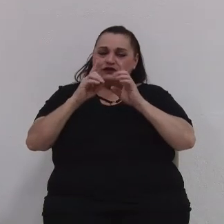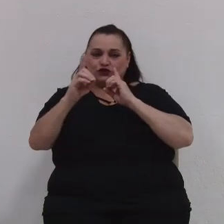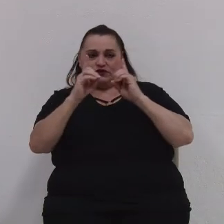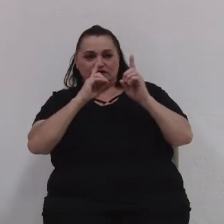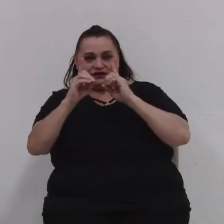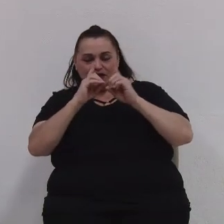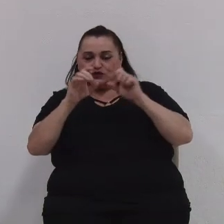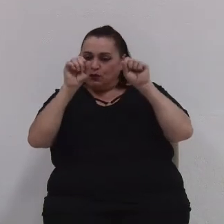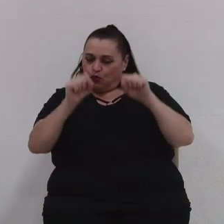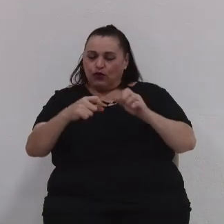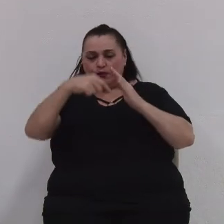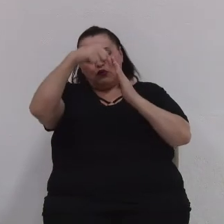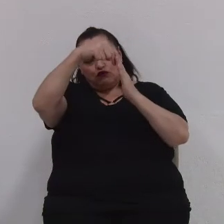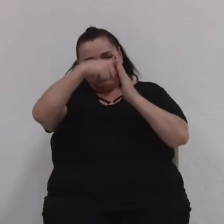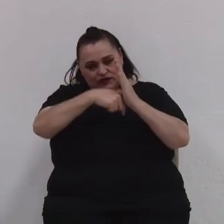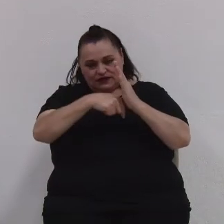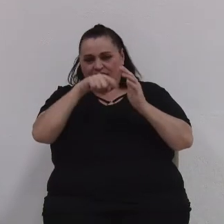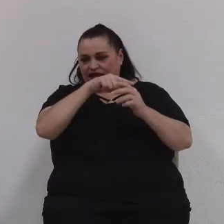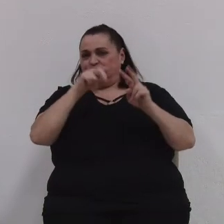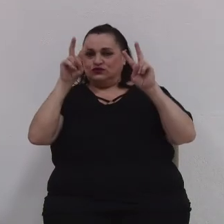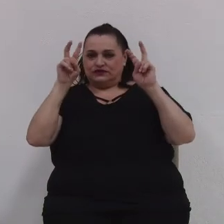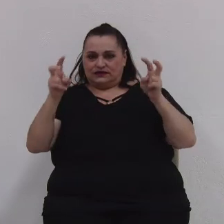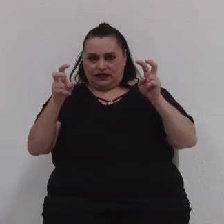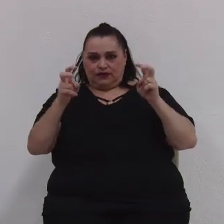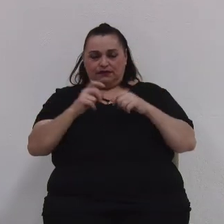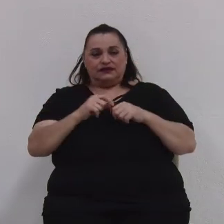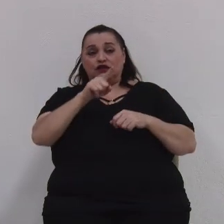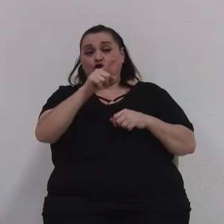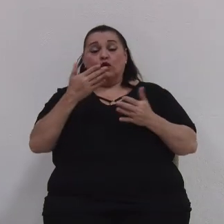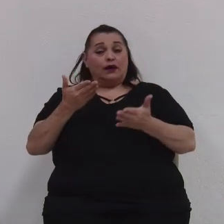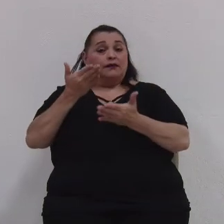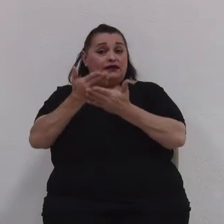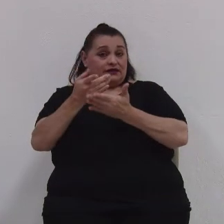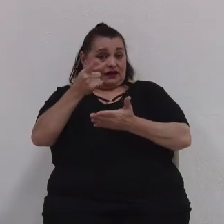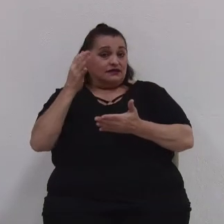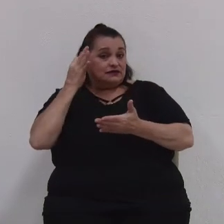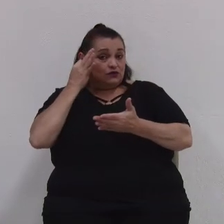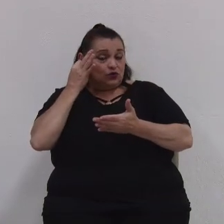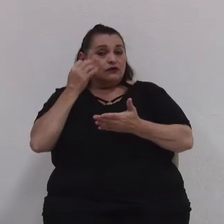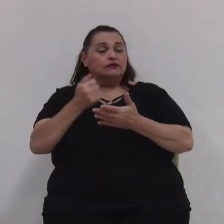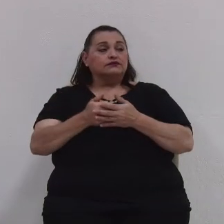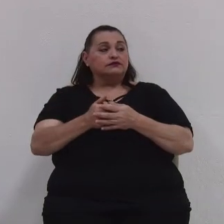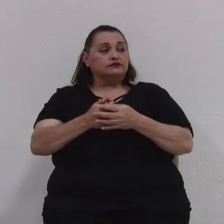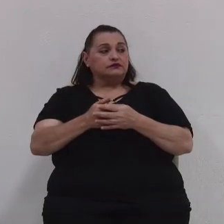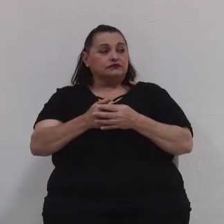para poder profundizar en estos temas. Y lo que planteas